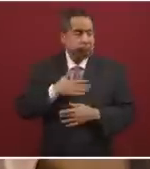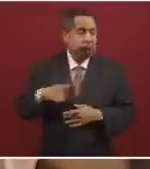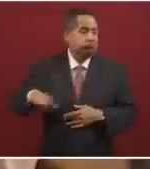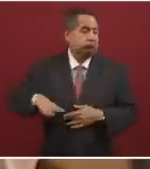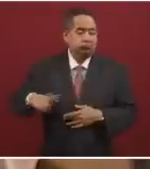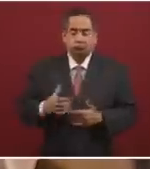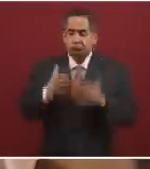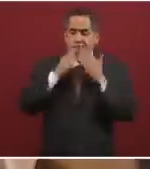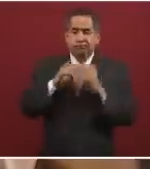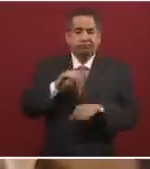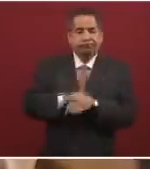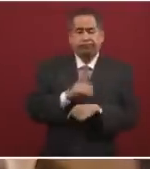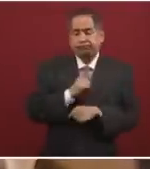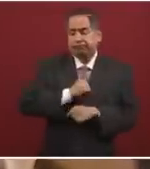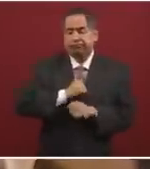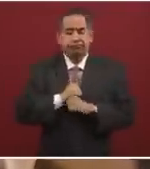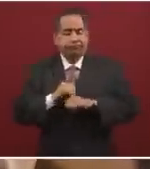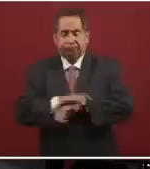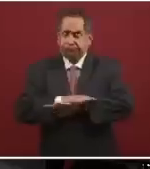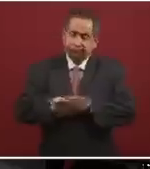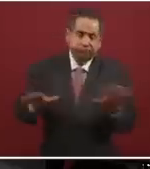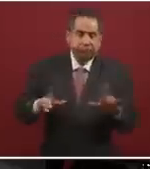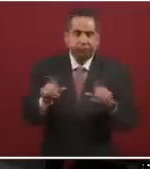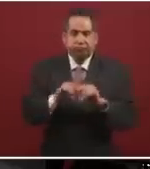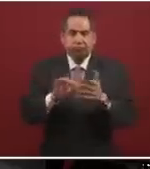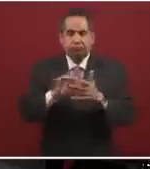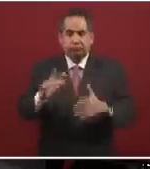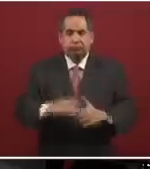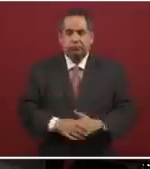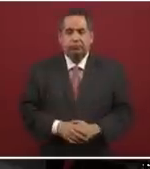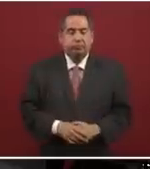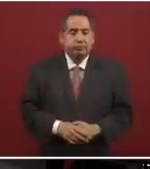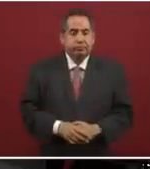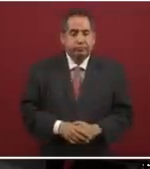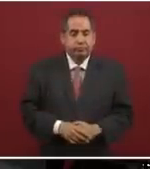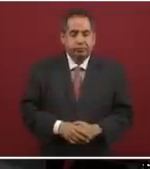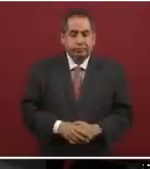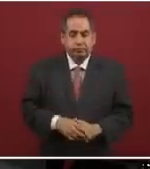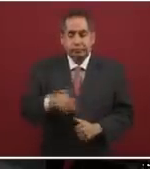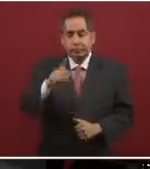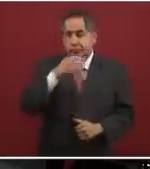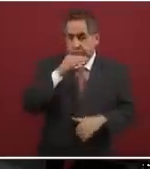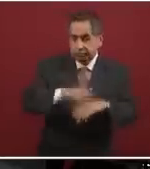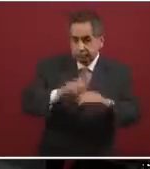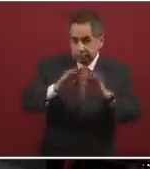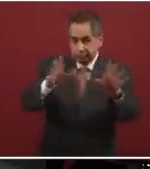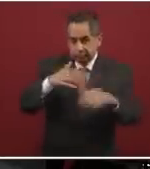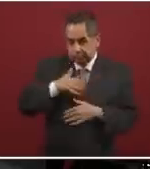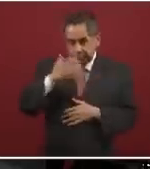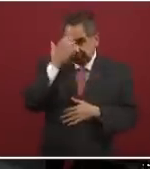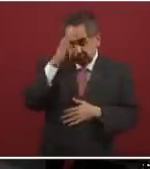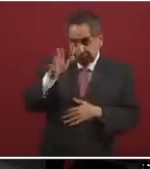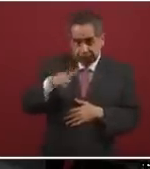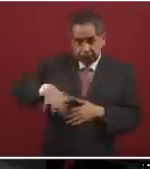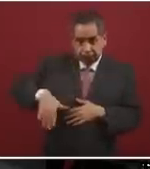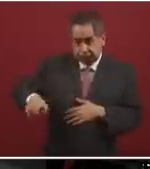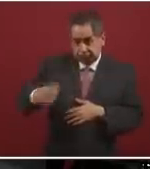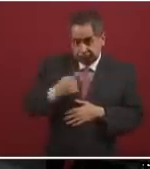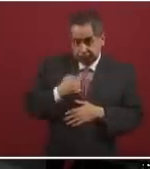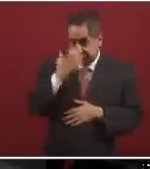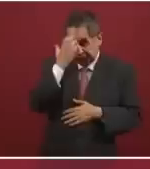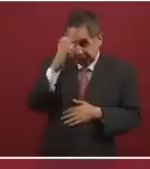haber amiguismo ni influyentismo. Muchas gracias. Bueno, nada más te aclaro de que no conozco a la señora a la que hace mención.